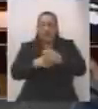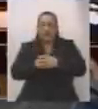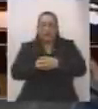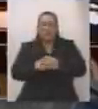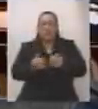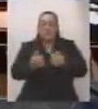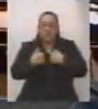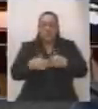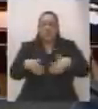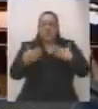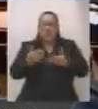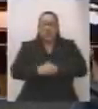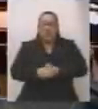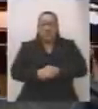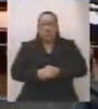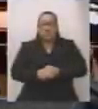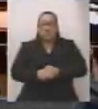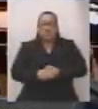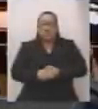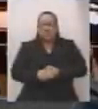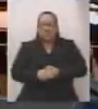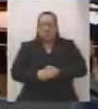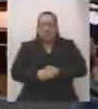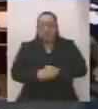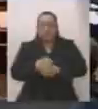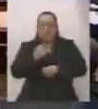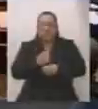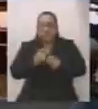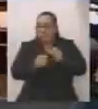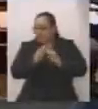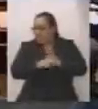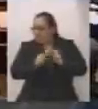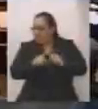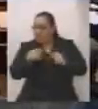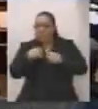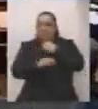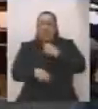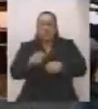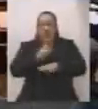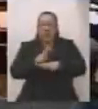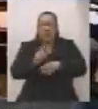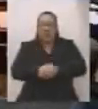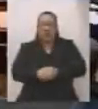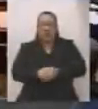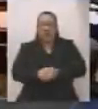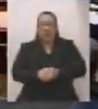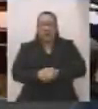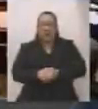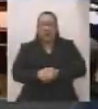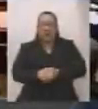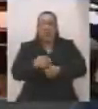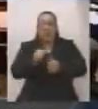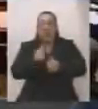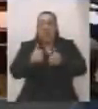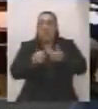emergentes tengan la posibilidad de trabajar con los menos capacitados, pero de países desarrollados, lo cual ha